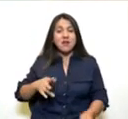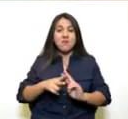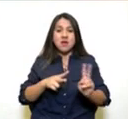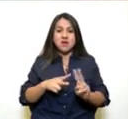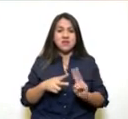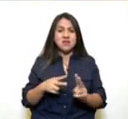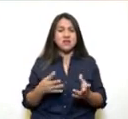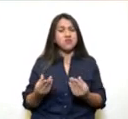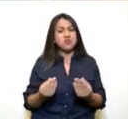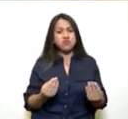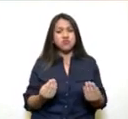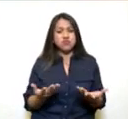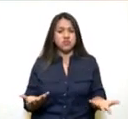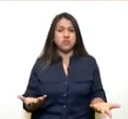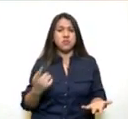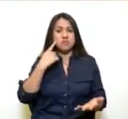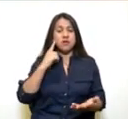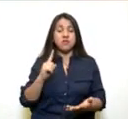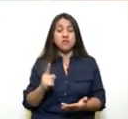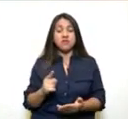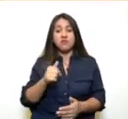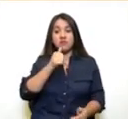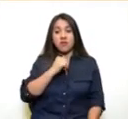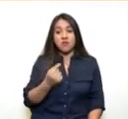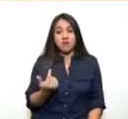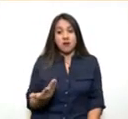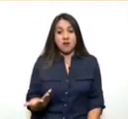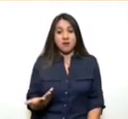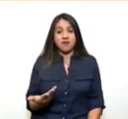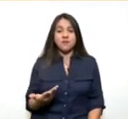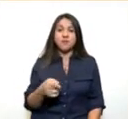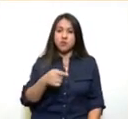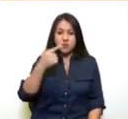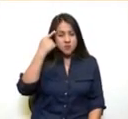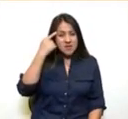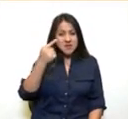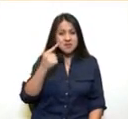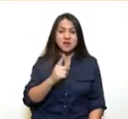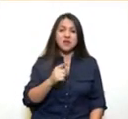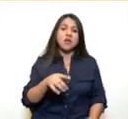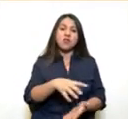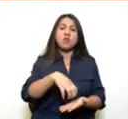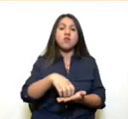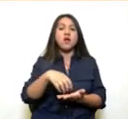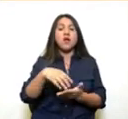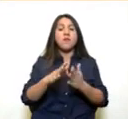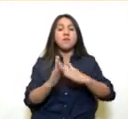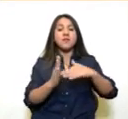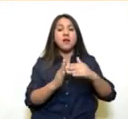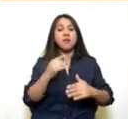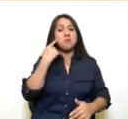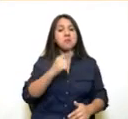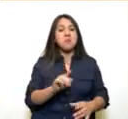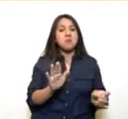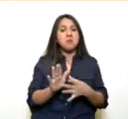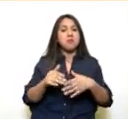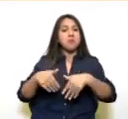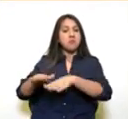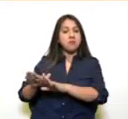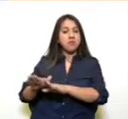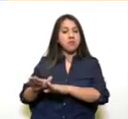pero dependemos los recursos y sientes que no son escuchados que no son atendidos por el estado se sienten abandonados